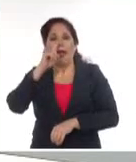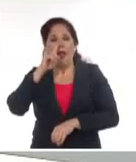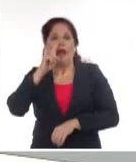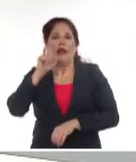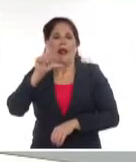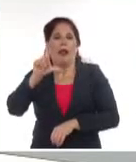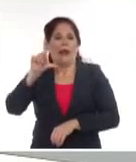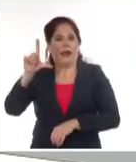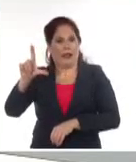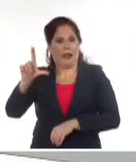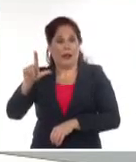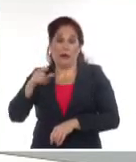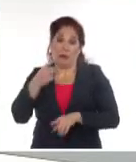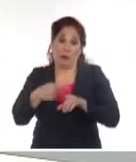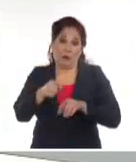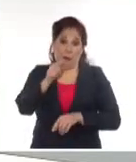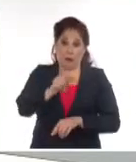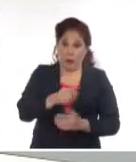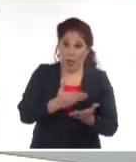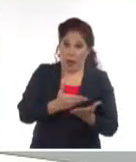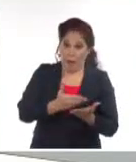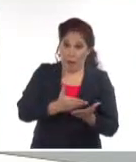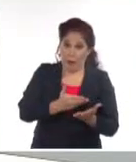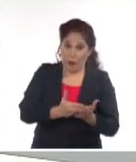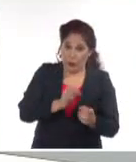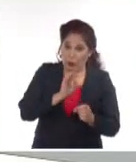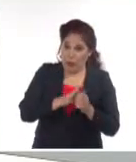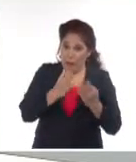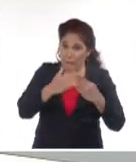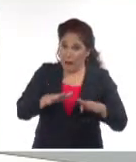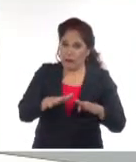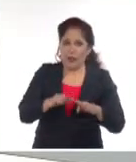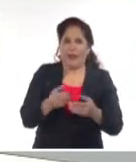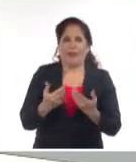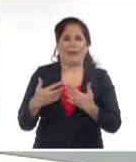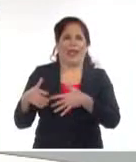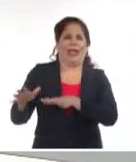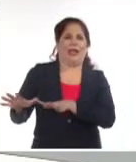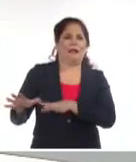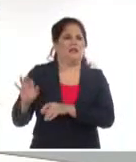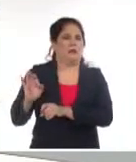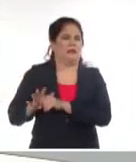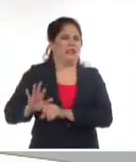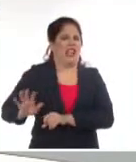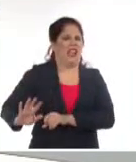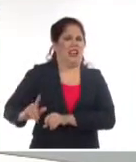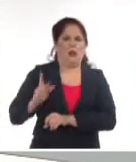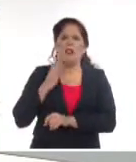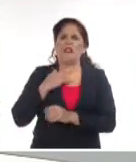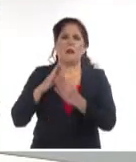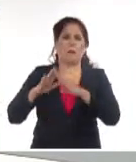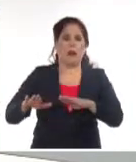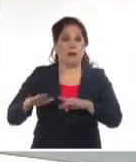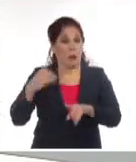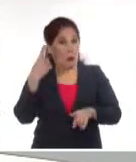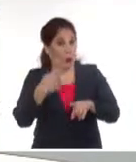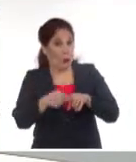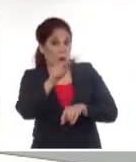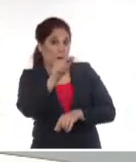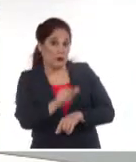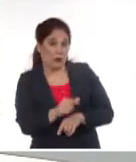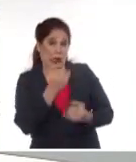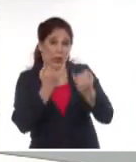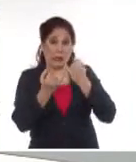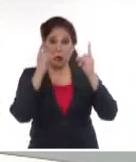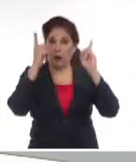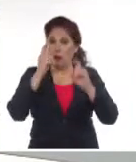ustedes con insurgentes que ya aprobaron subirse al tren de la paz y abandonaron el vagón en la última estación. O con gente sin el menor interés en la